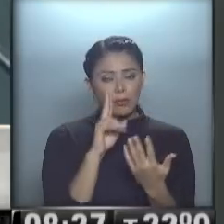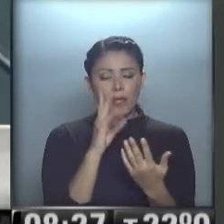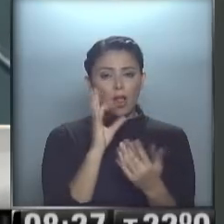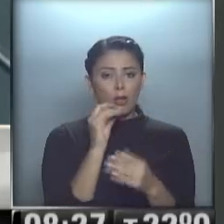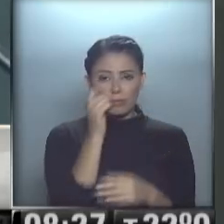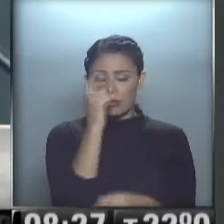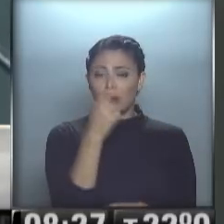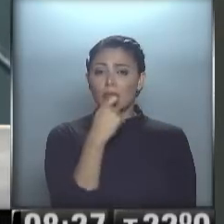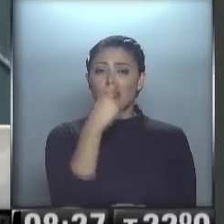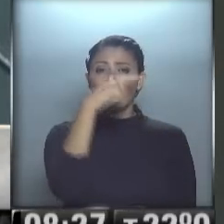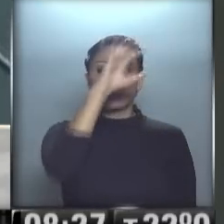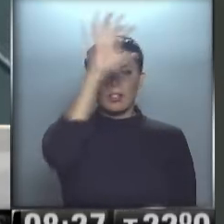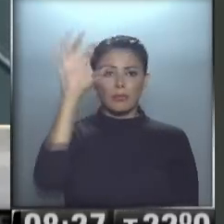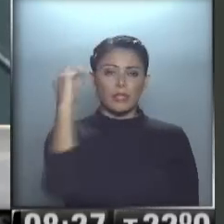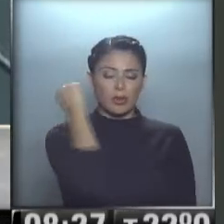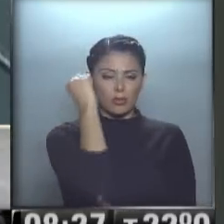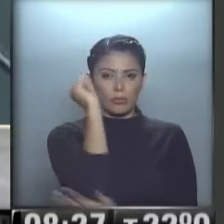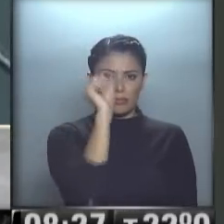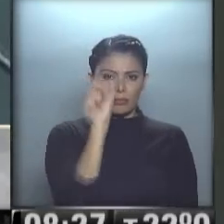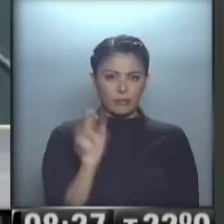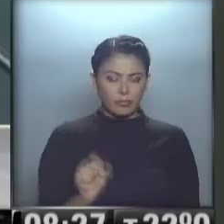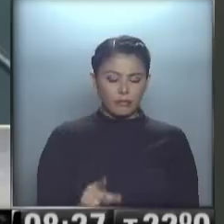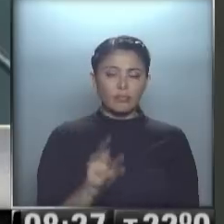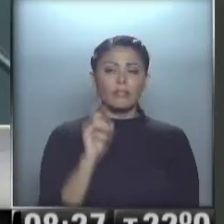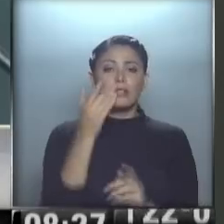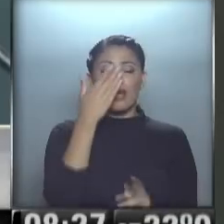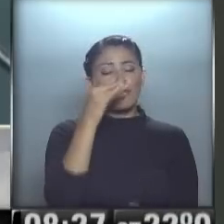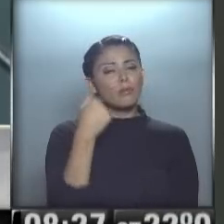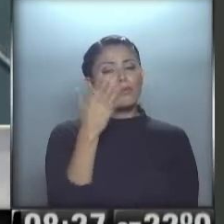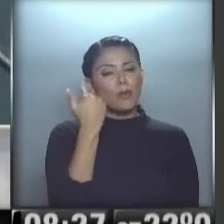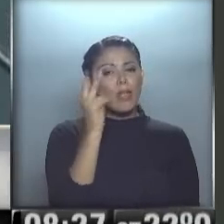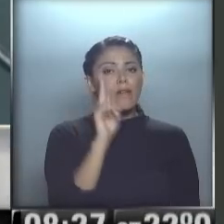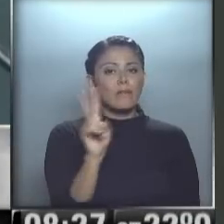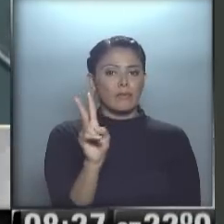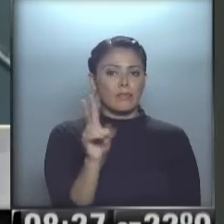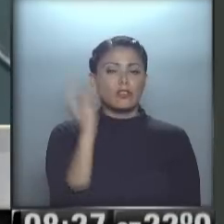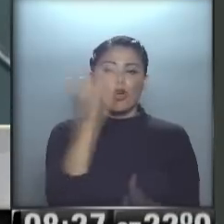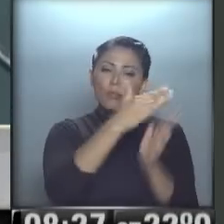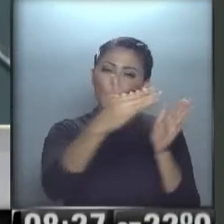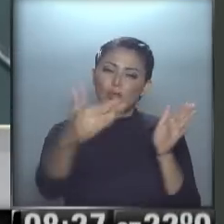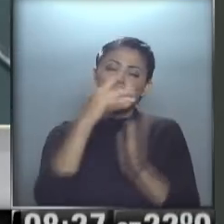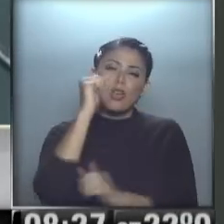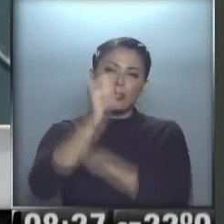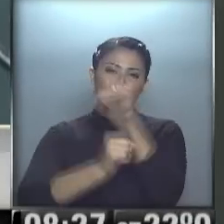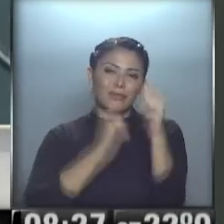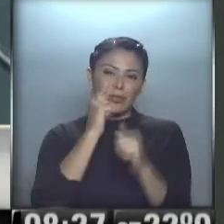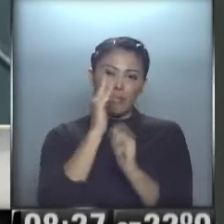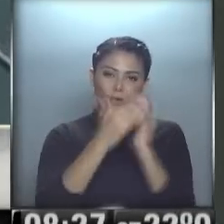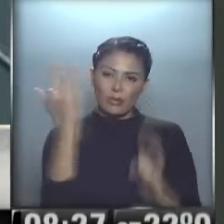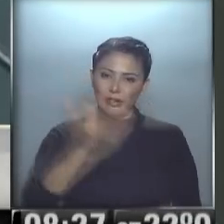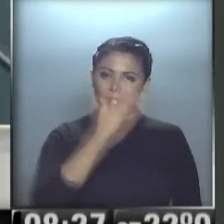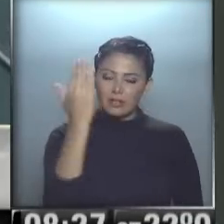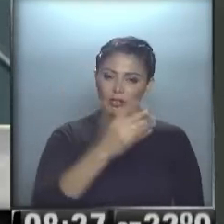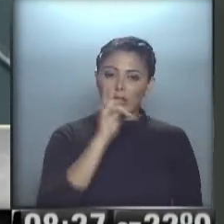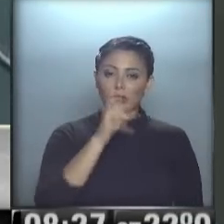rápido en economías regionales eh Y a partir de ahí uno observará claramente los procesos de industrialización creciente y el impacto que esta va a